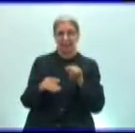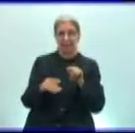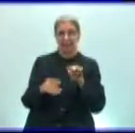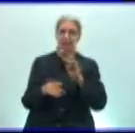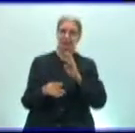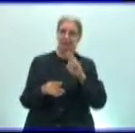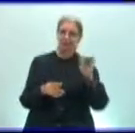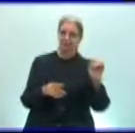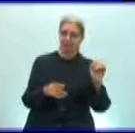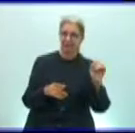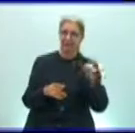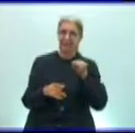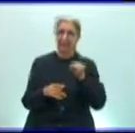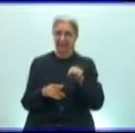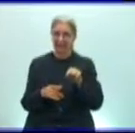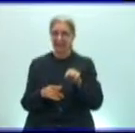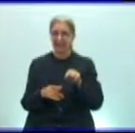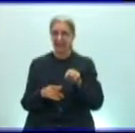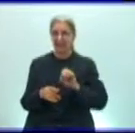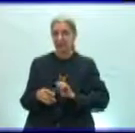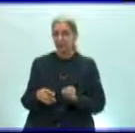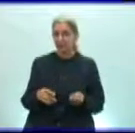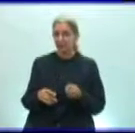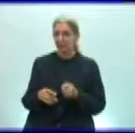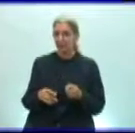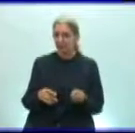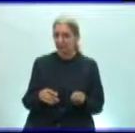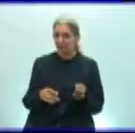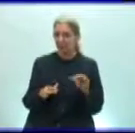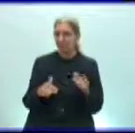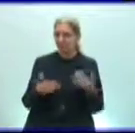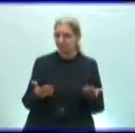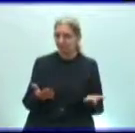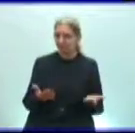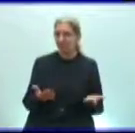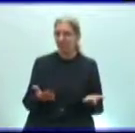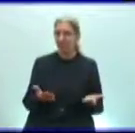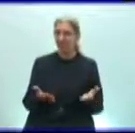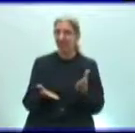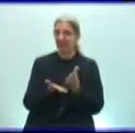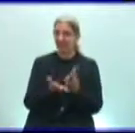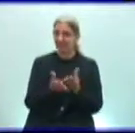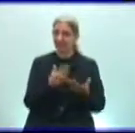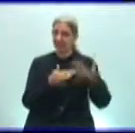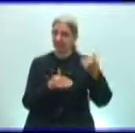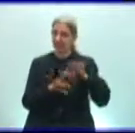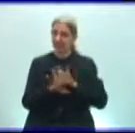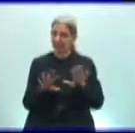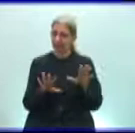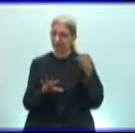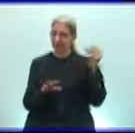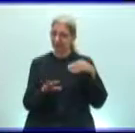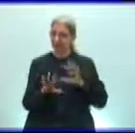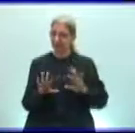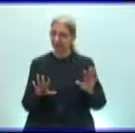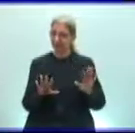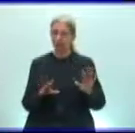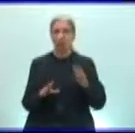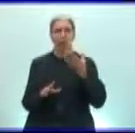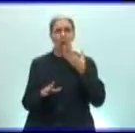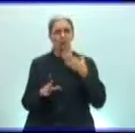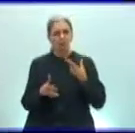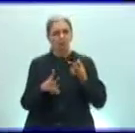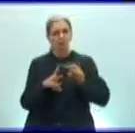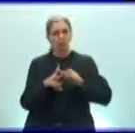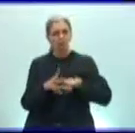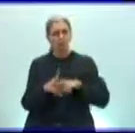ecuación. Importante el dominio, lo vimos también en la clase anterior. Vamos a ver entonces cómo se resuelve una